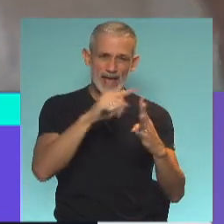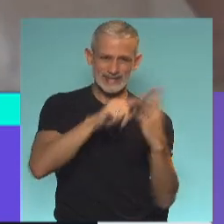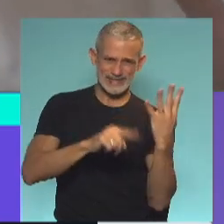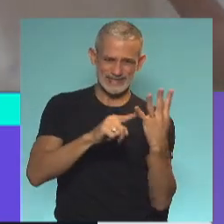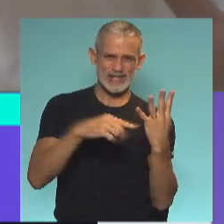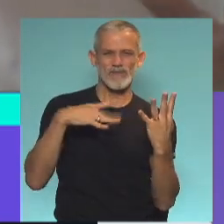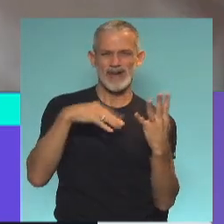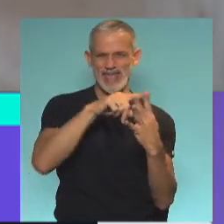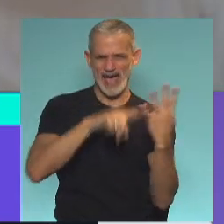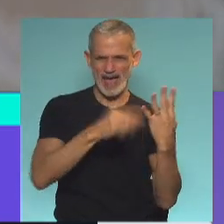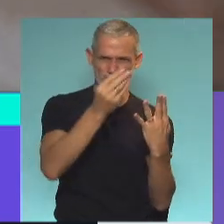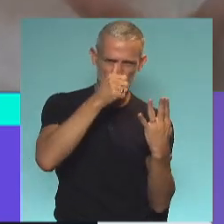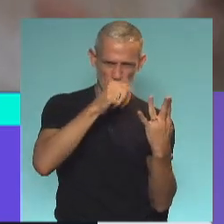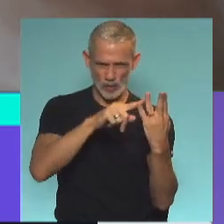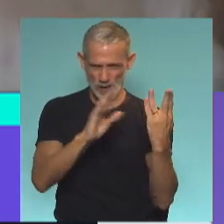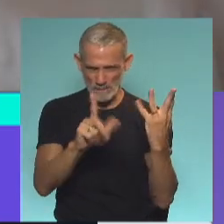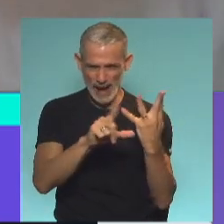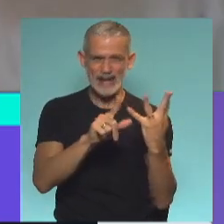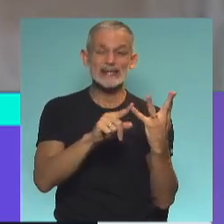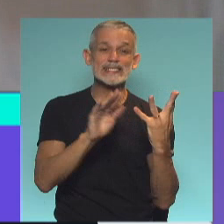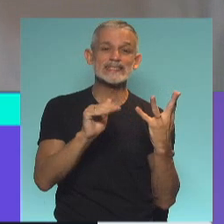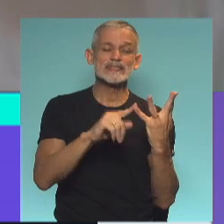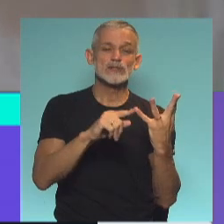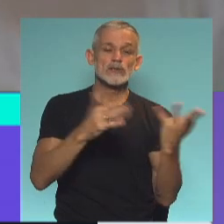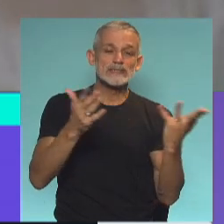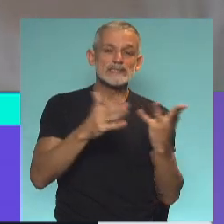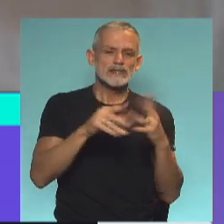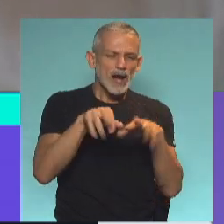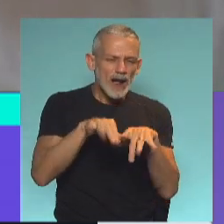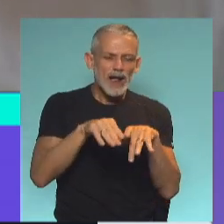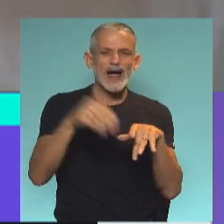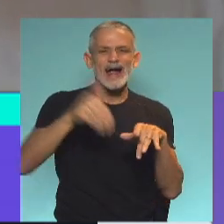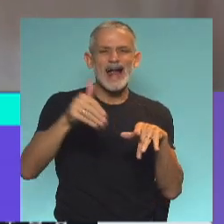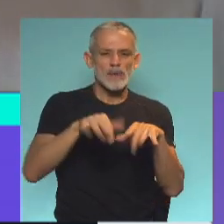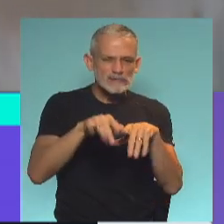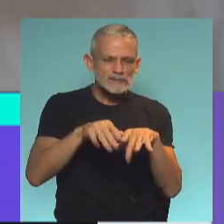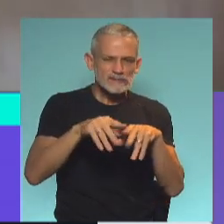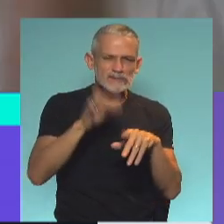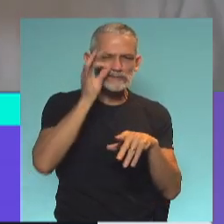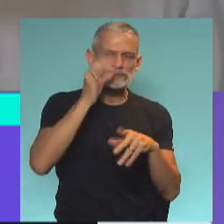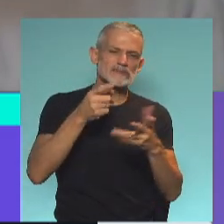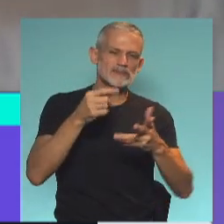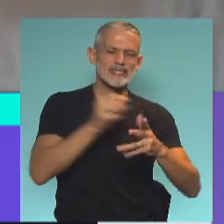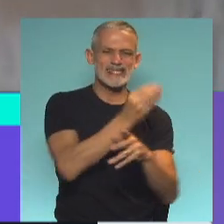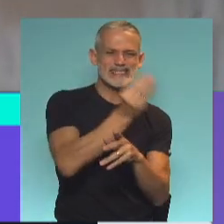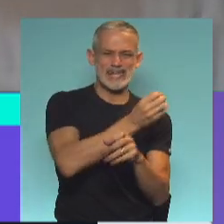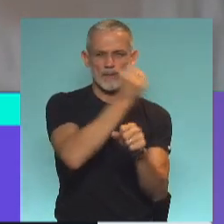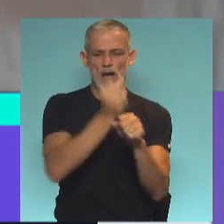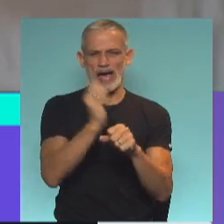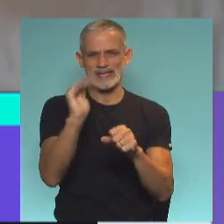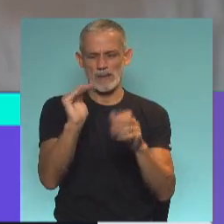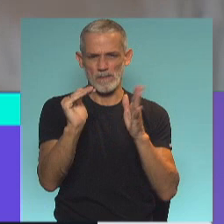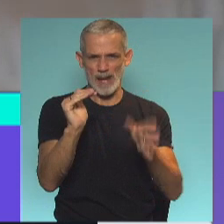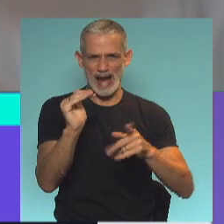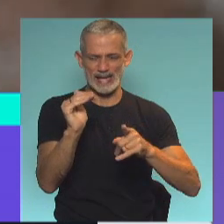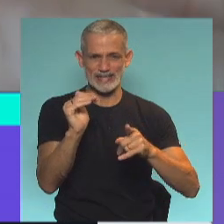tipo feriado hacen que se retrasen parte de la carga de los casos totales desde el sábado al día martes,